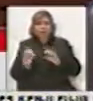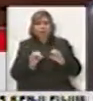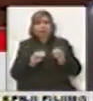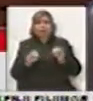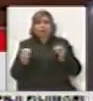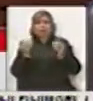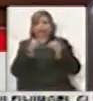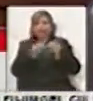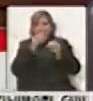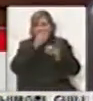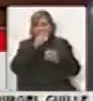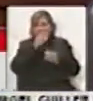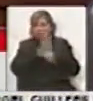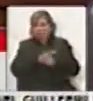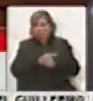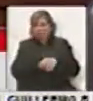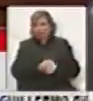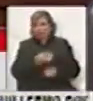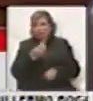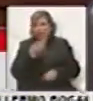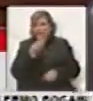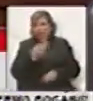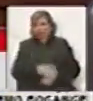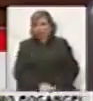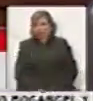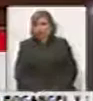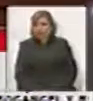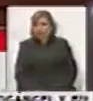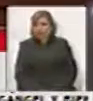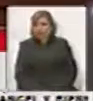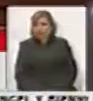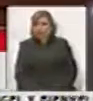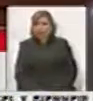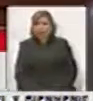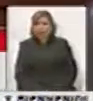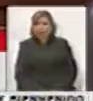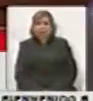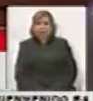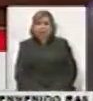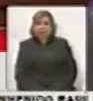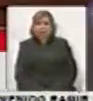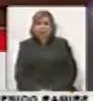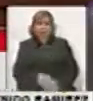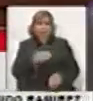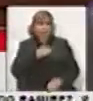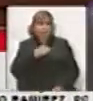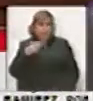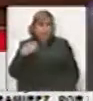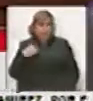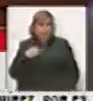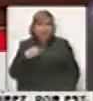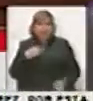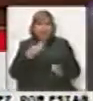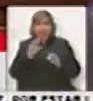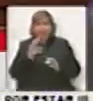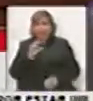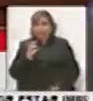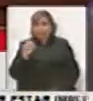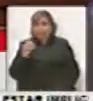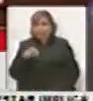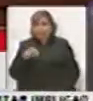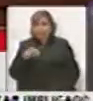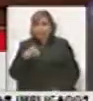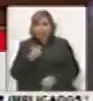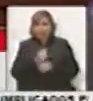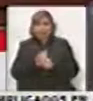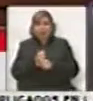coadyuva al cumplimiento de su objetivo social. ¿Por qué, presidente? Porque los miembros de las cooperativas de